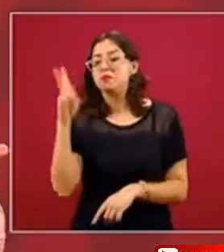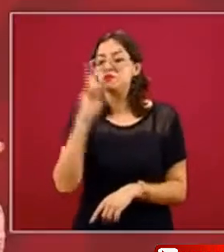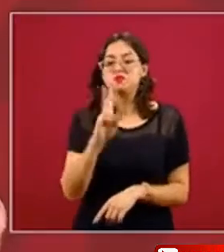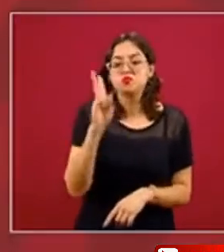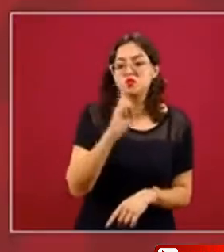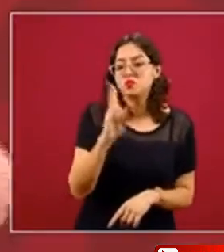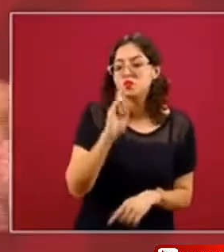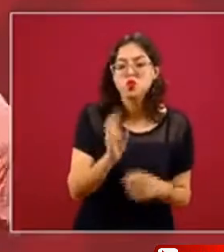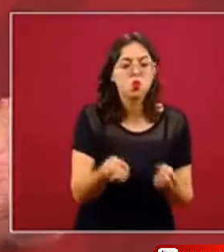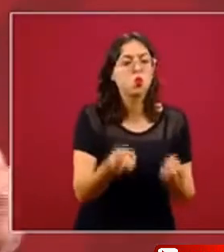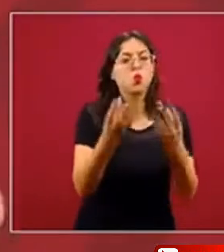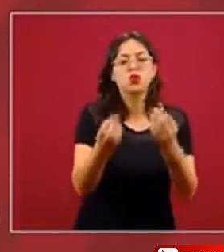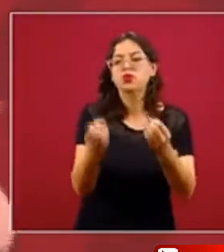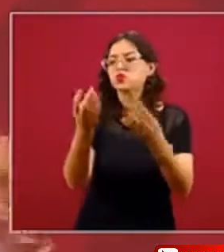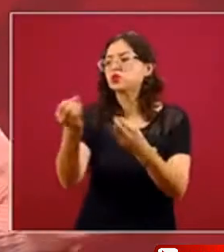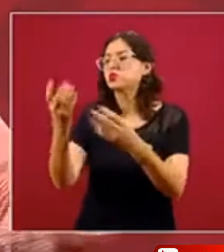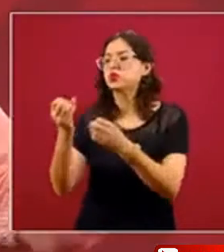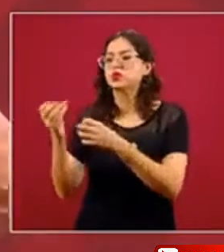pruebas,